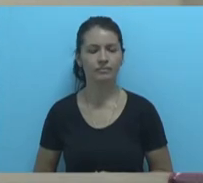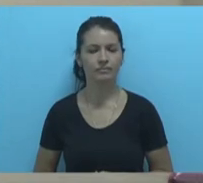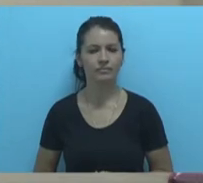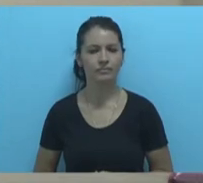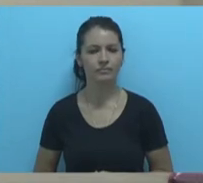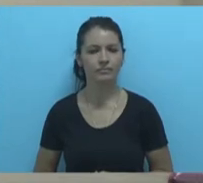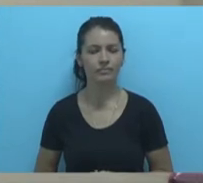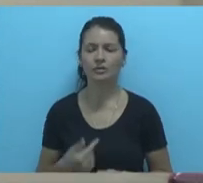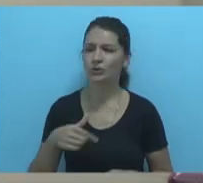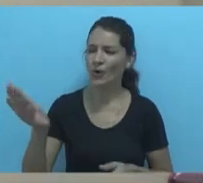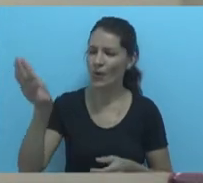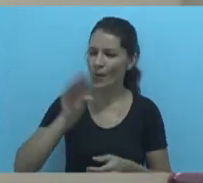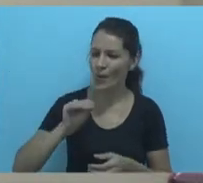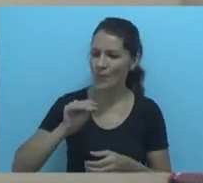día: